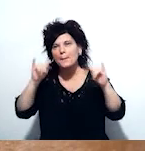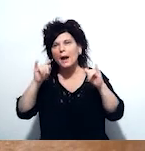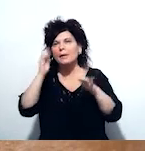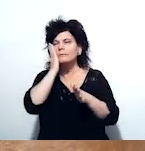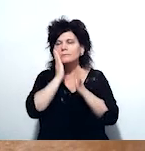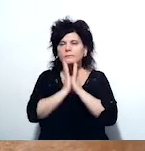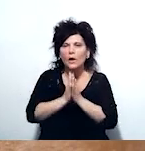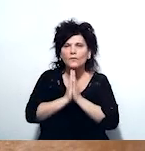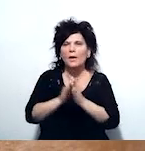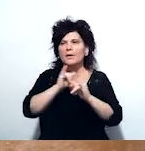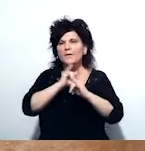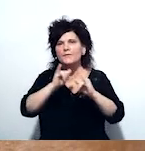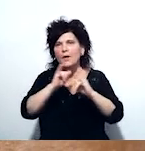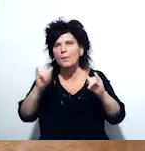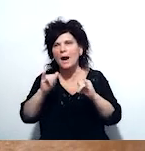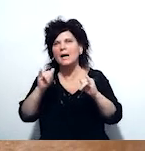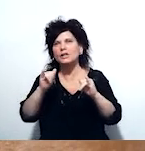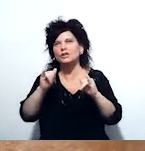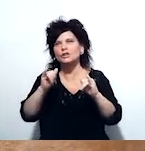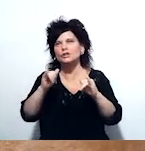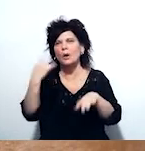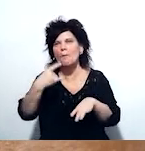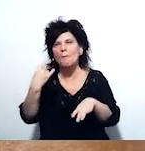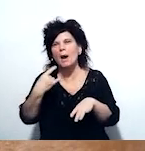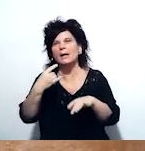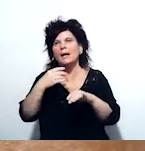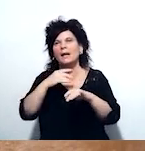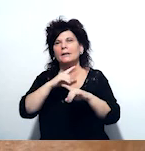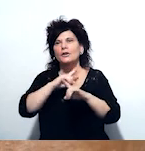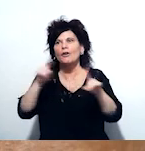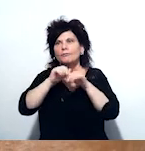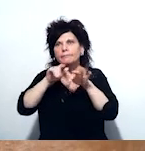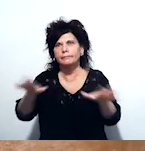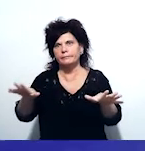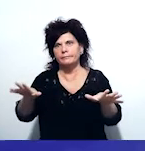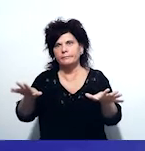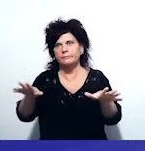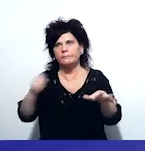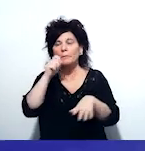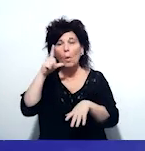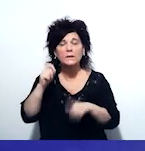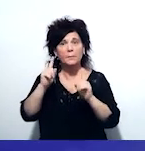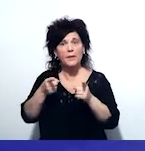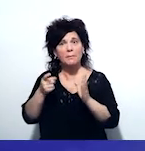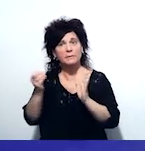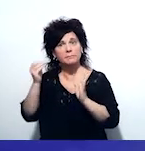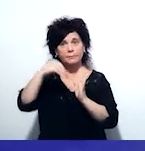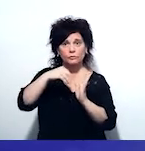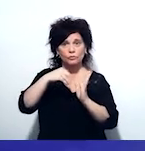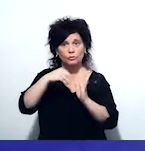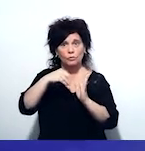favor, no difunda información que no corresponda. De hecho, WhatsApp agregó unas... No sé,